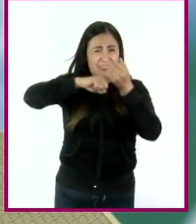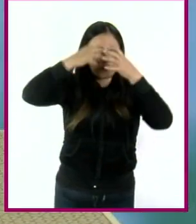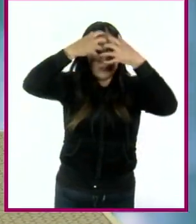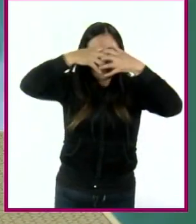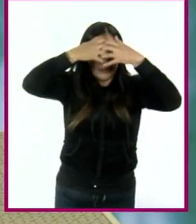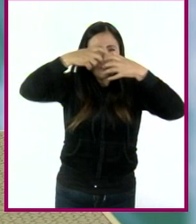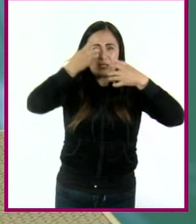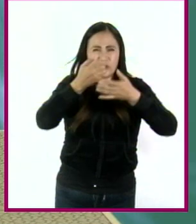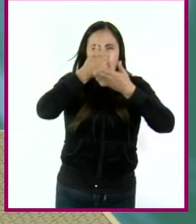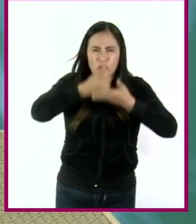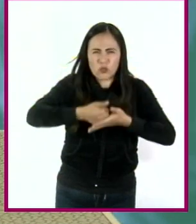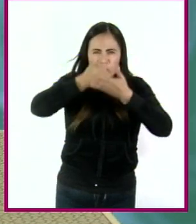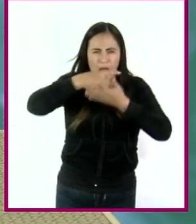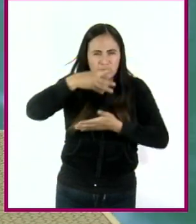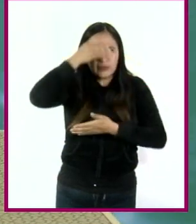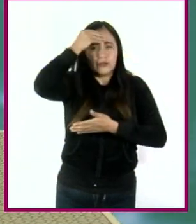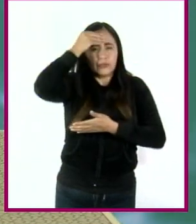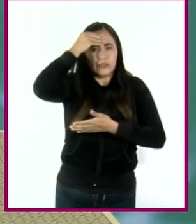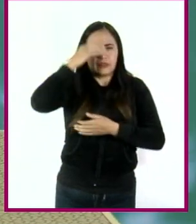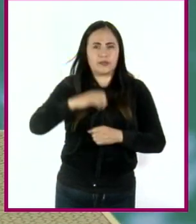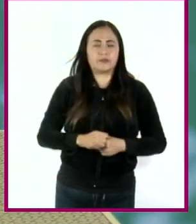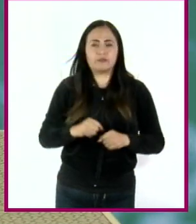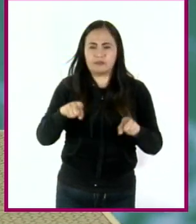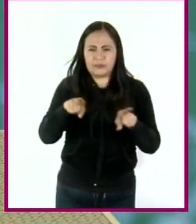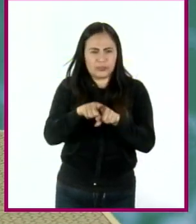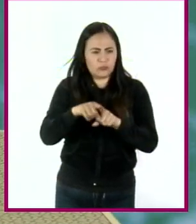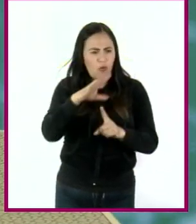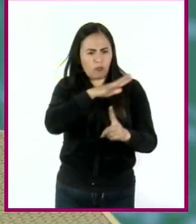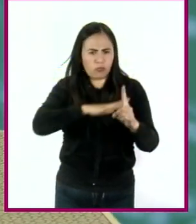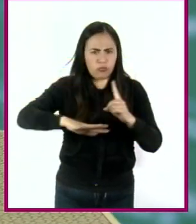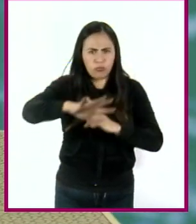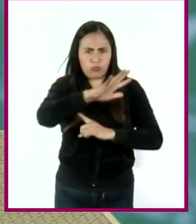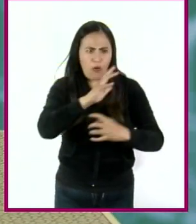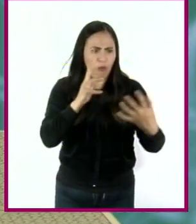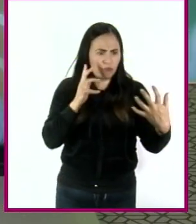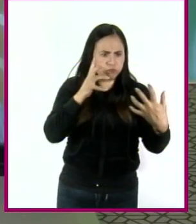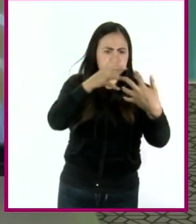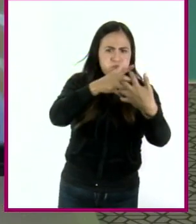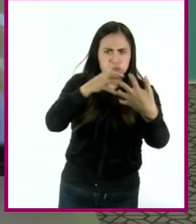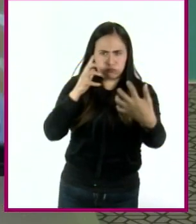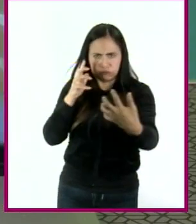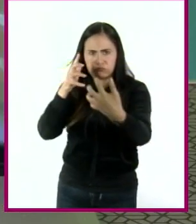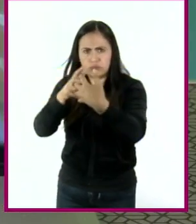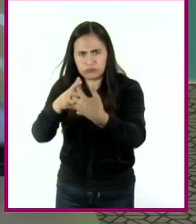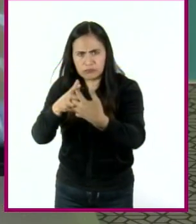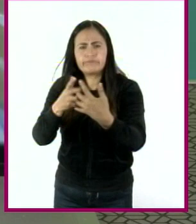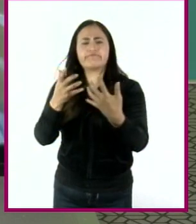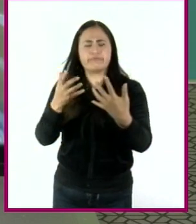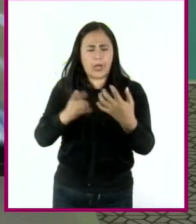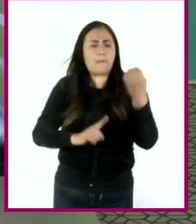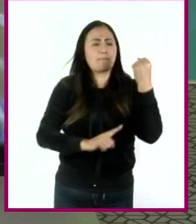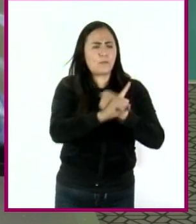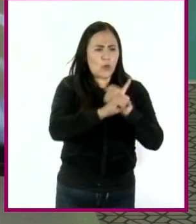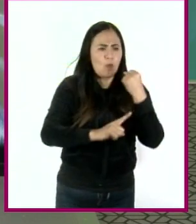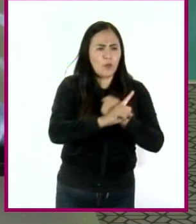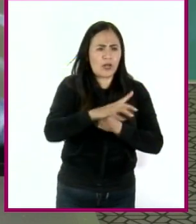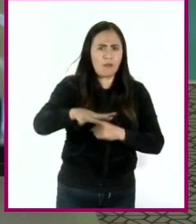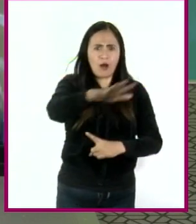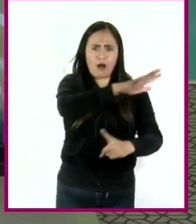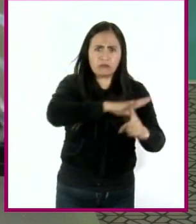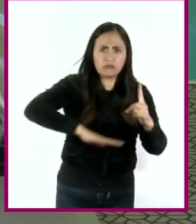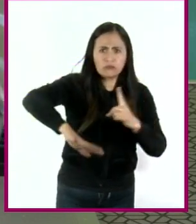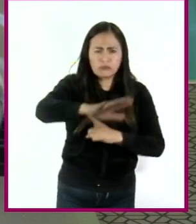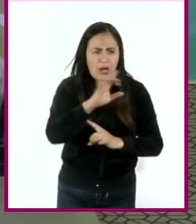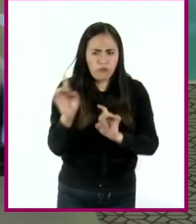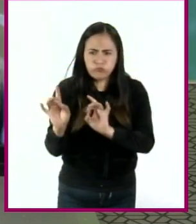aprender, adaptarnos al entorno, de tal manera que podamos resolver los problemas que el entorno en